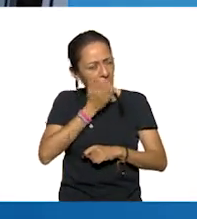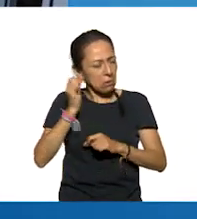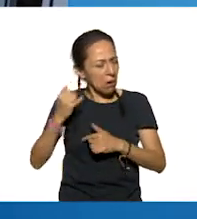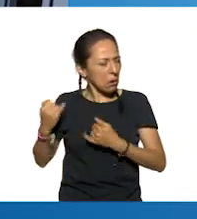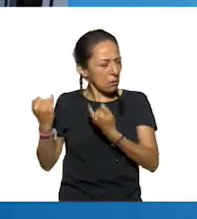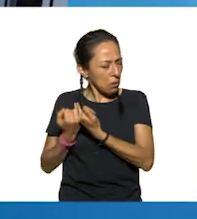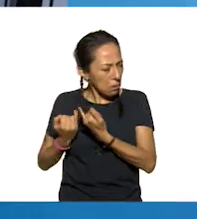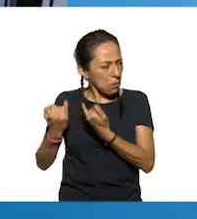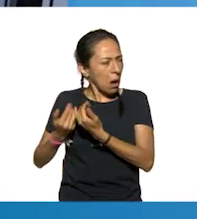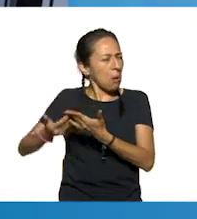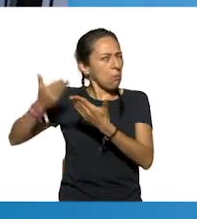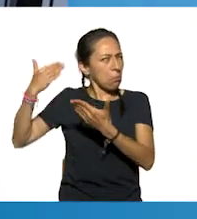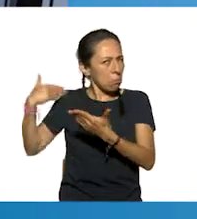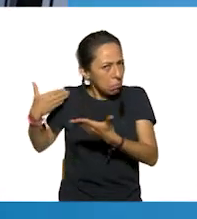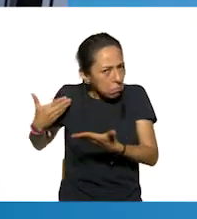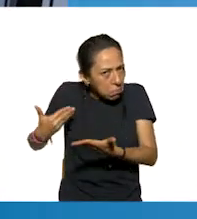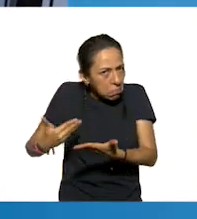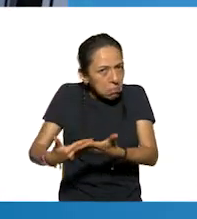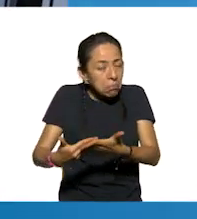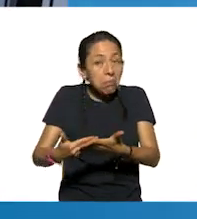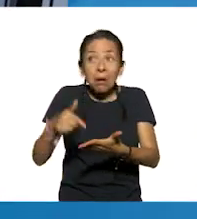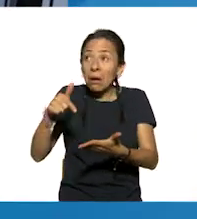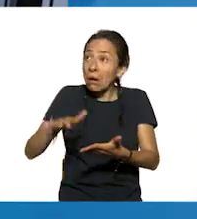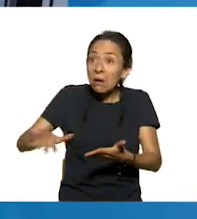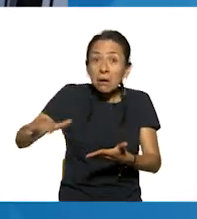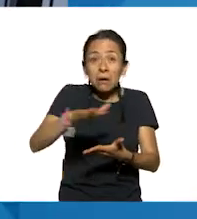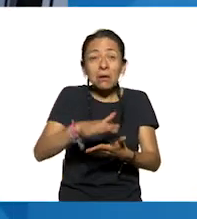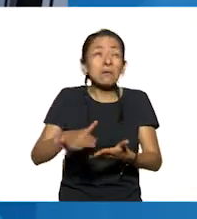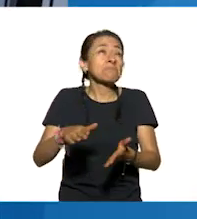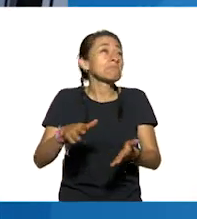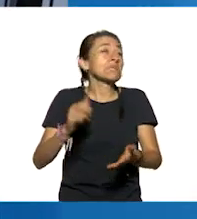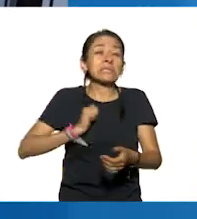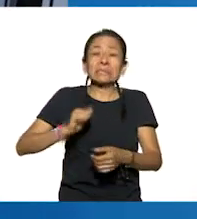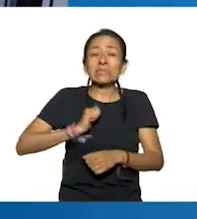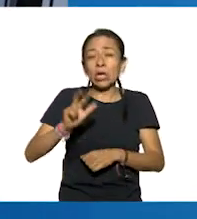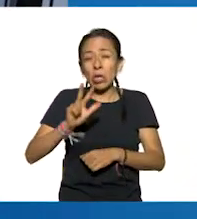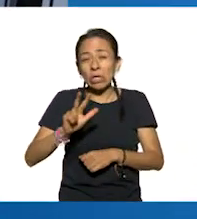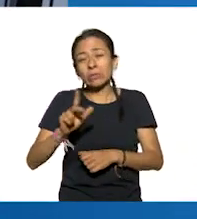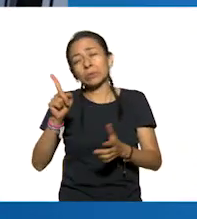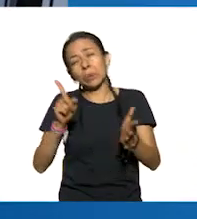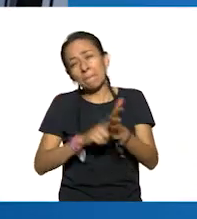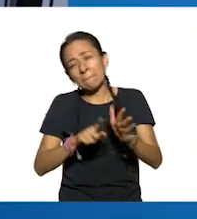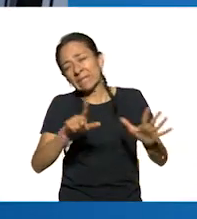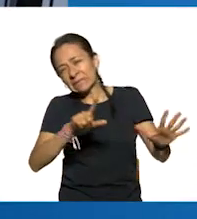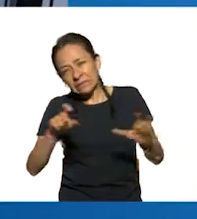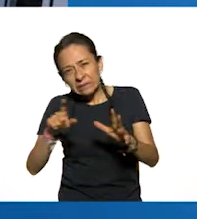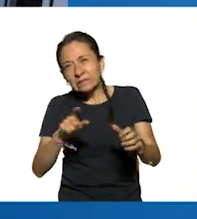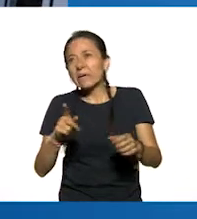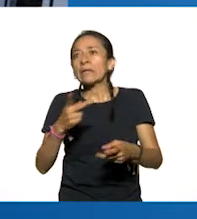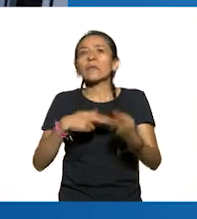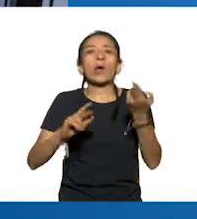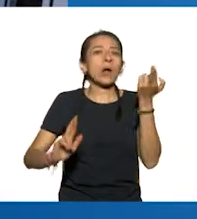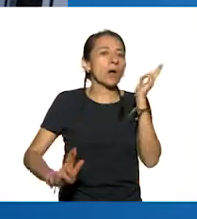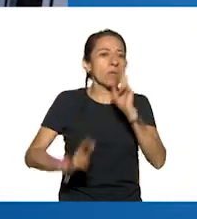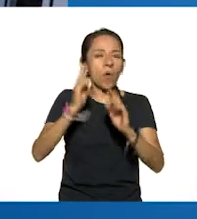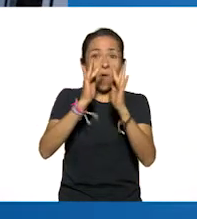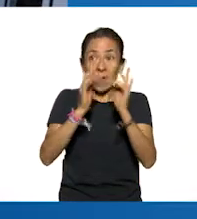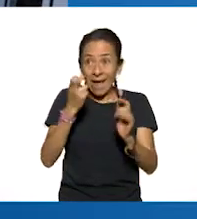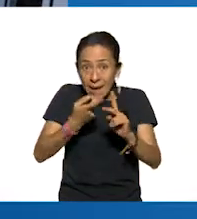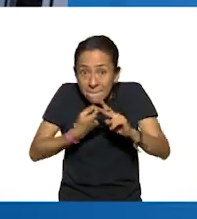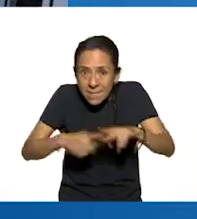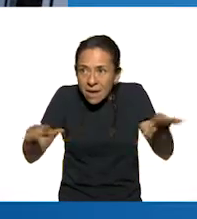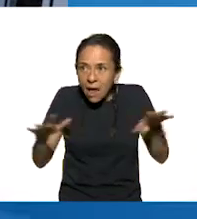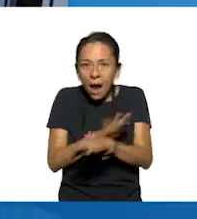gran cambio moderno que empieza desde el siglo XVIII, la Revolución Francesa. Pero aquí